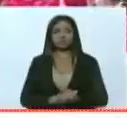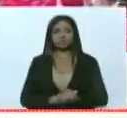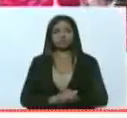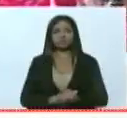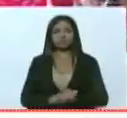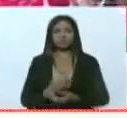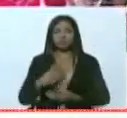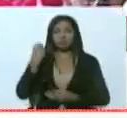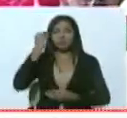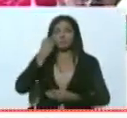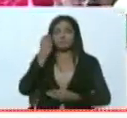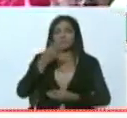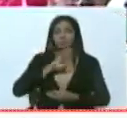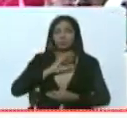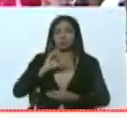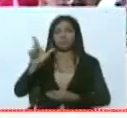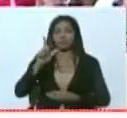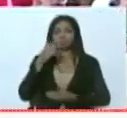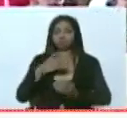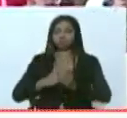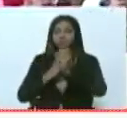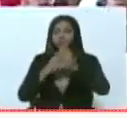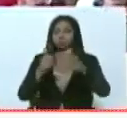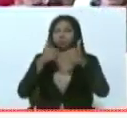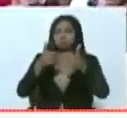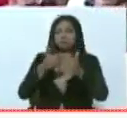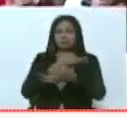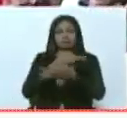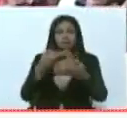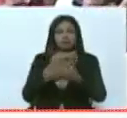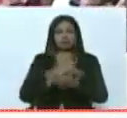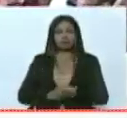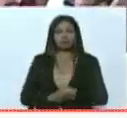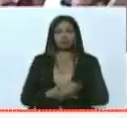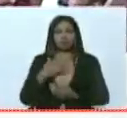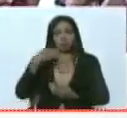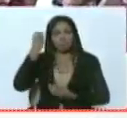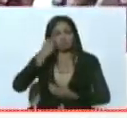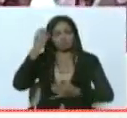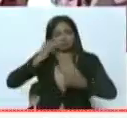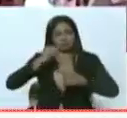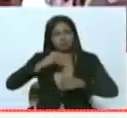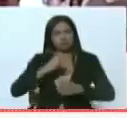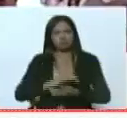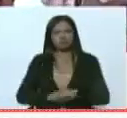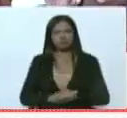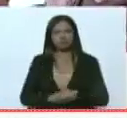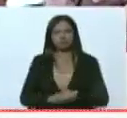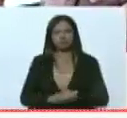Yo creo que el partido está bien dirigido por la dirección nacional, lo creo.